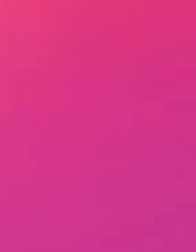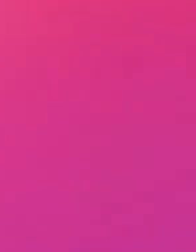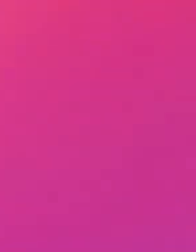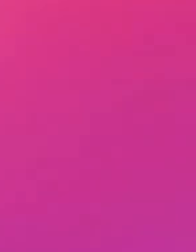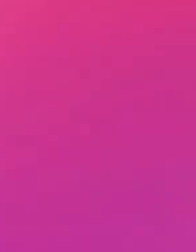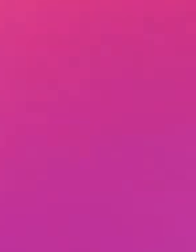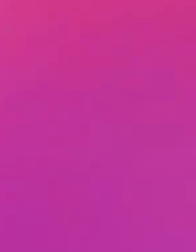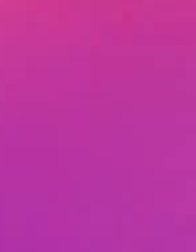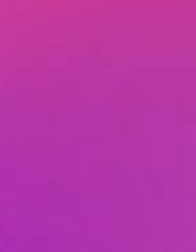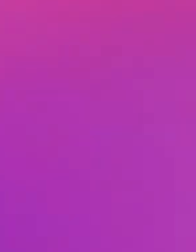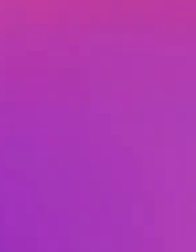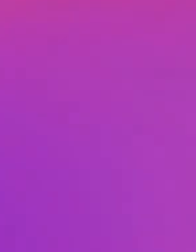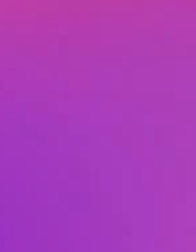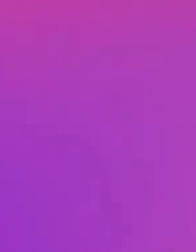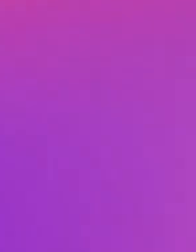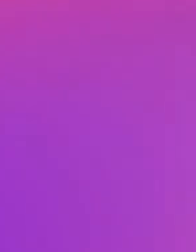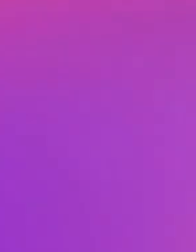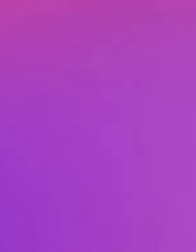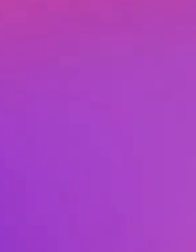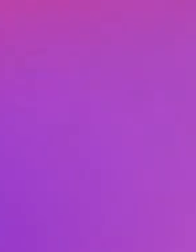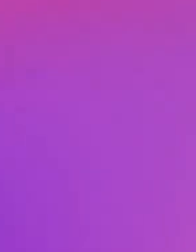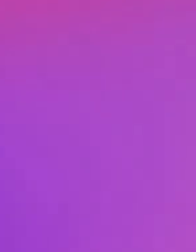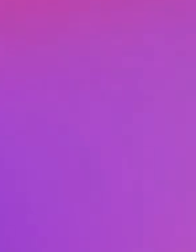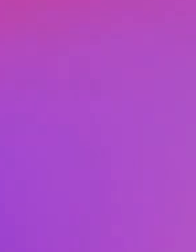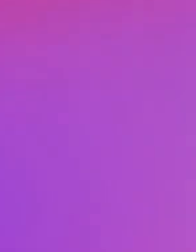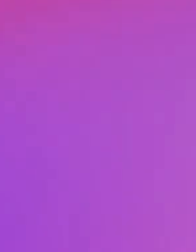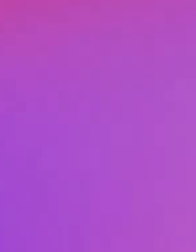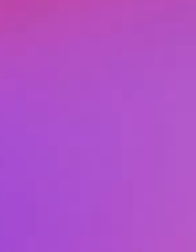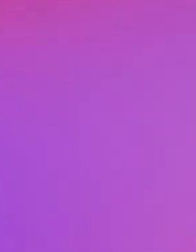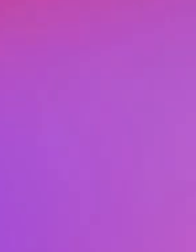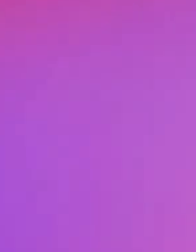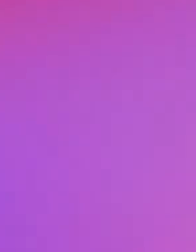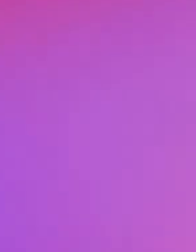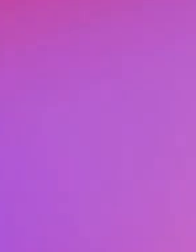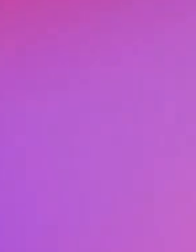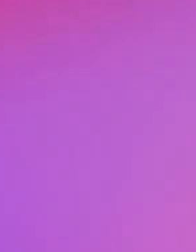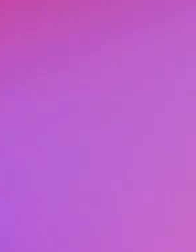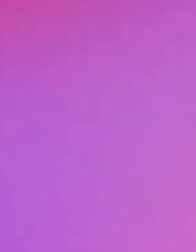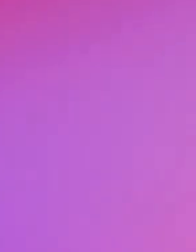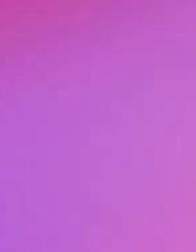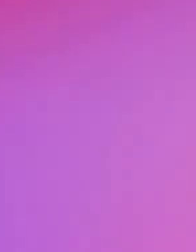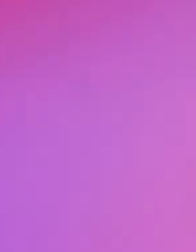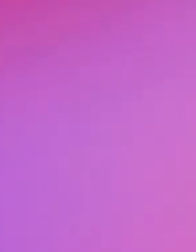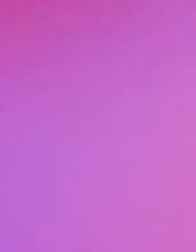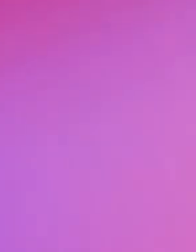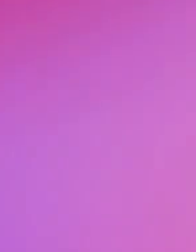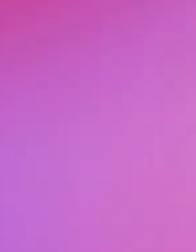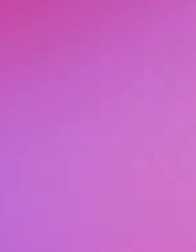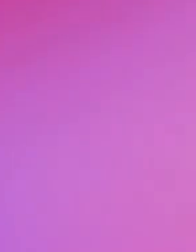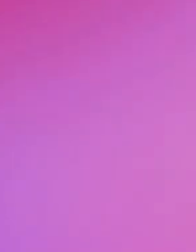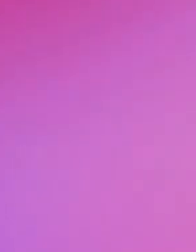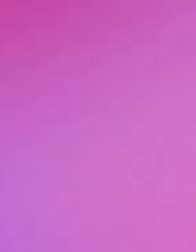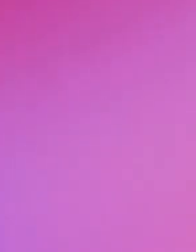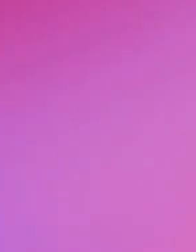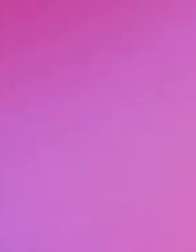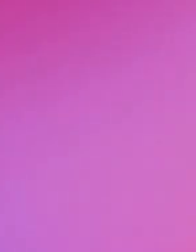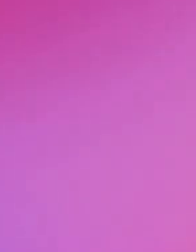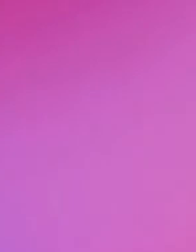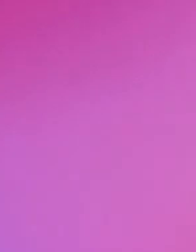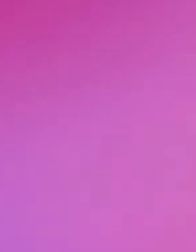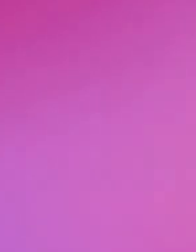También te invitamos a que consultes la plataforma nuevaescuelamexicana.cep.gov.mx.